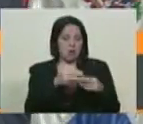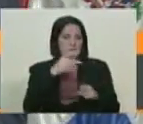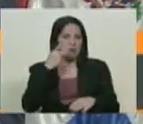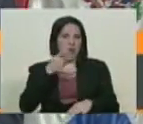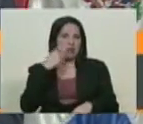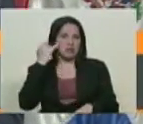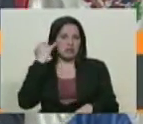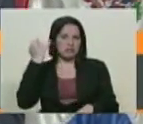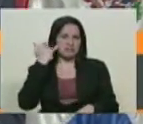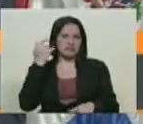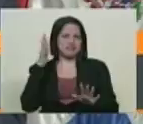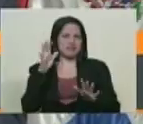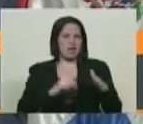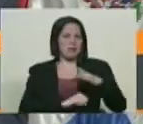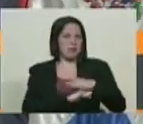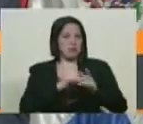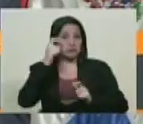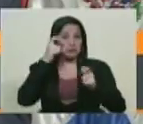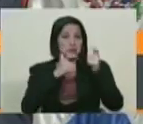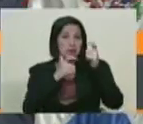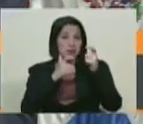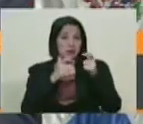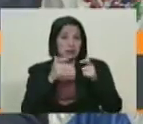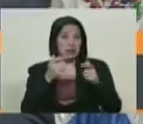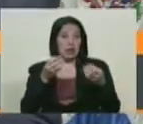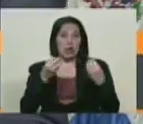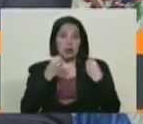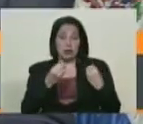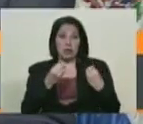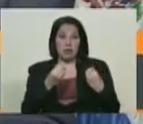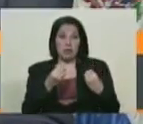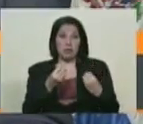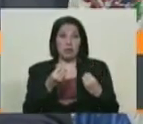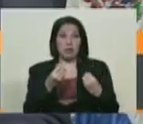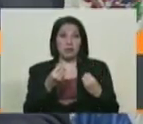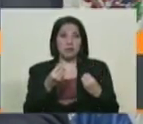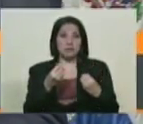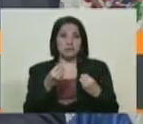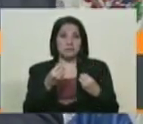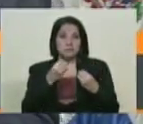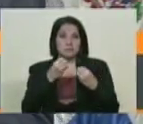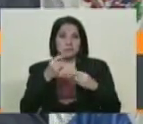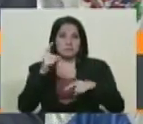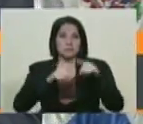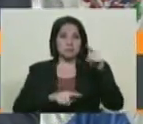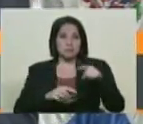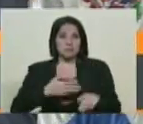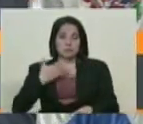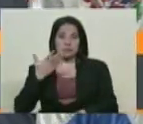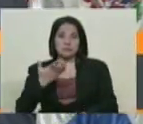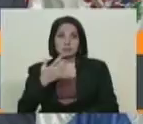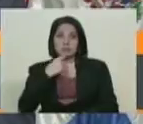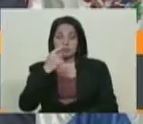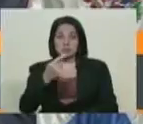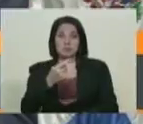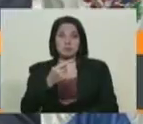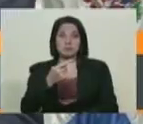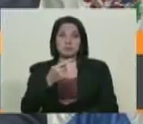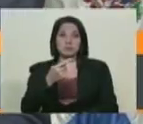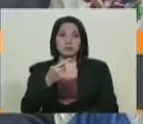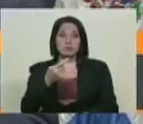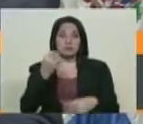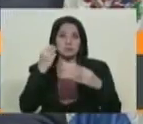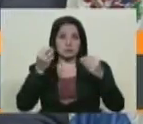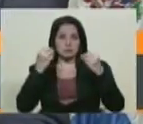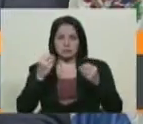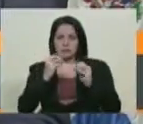ideología política. A raíz de allá venimos, pero afortunadamente hoy podemos afirmar con regocijo para